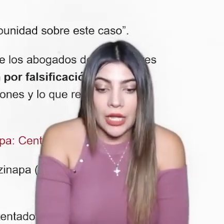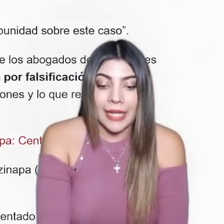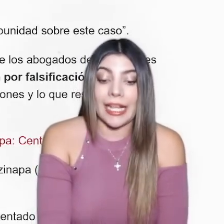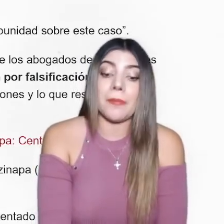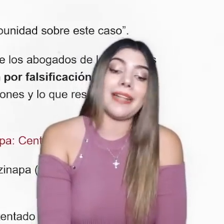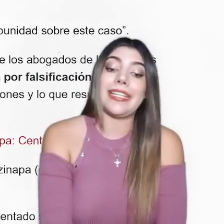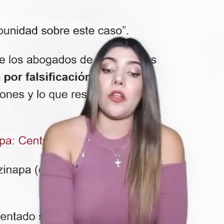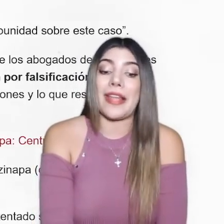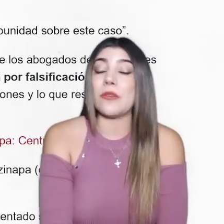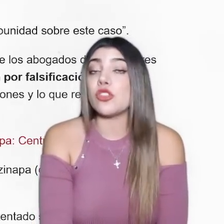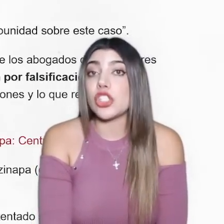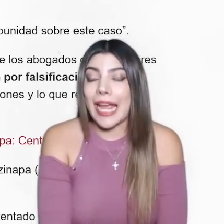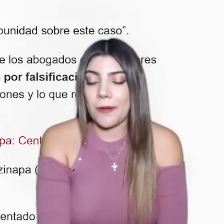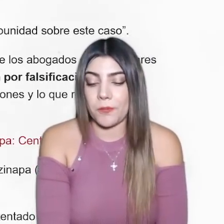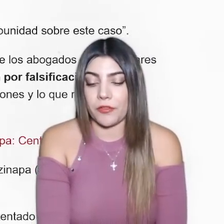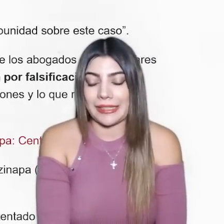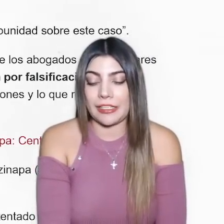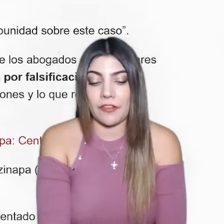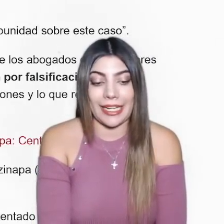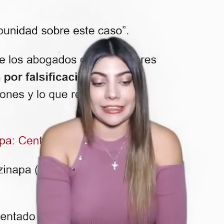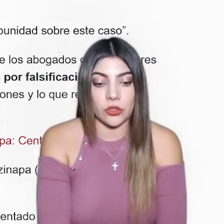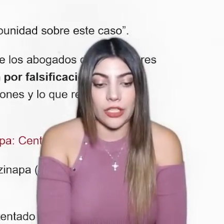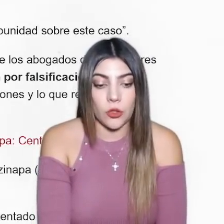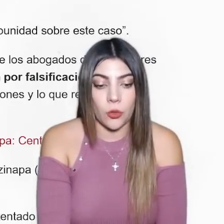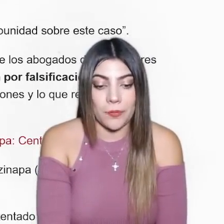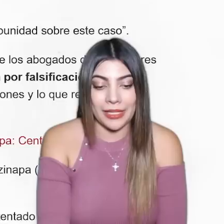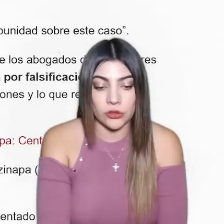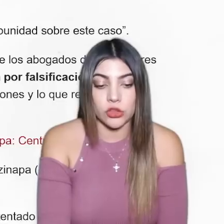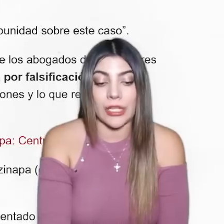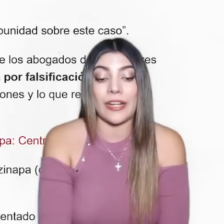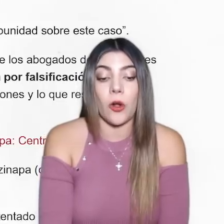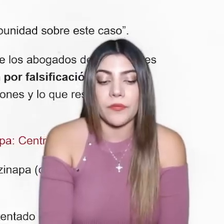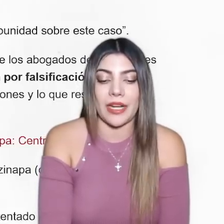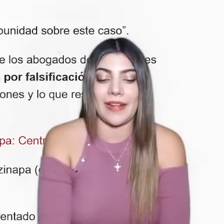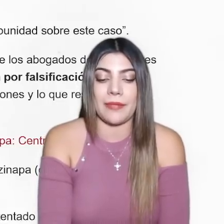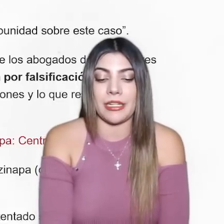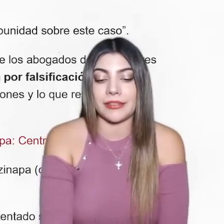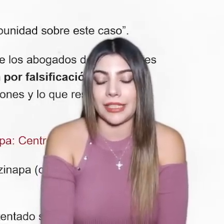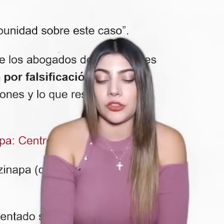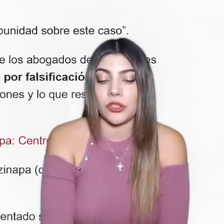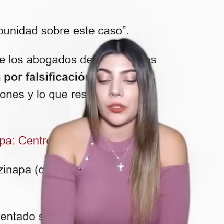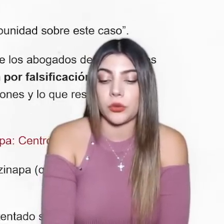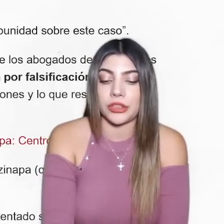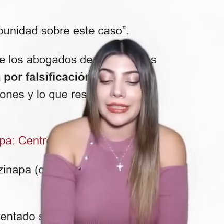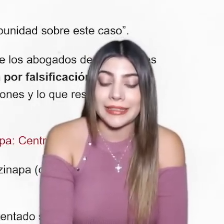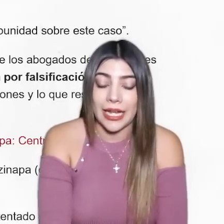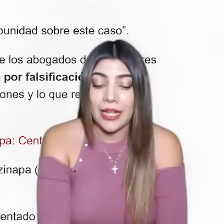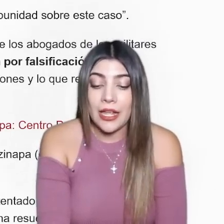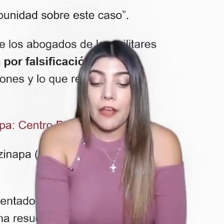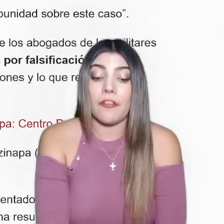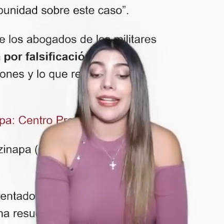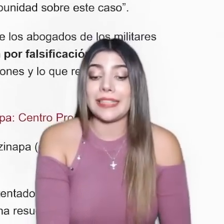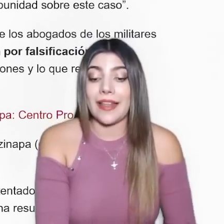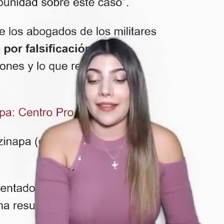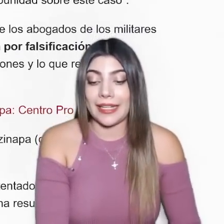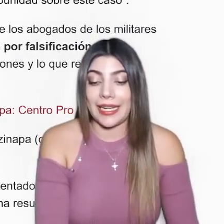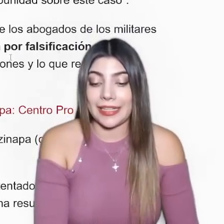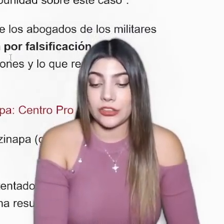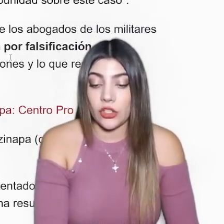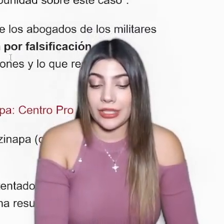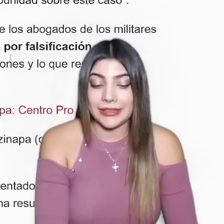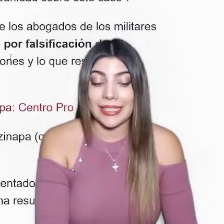detenidos que el martes lo denunciaron por falsificación de documentos en contra de la Administración de Justicia,